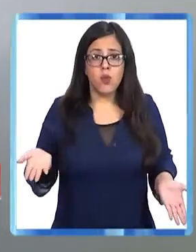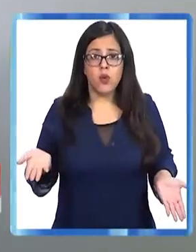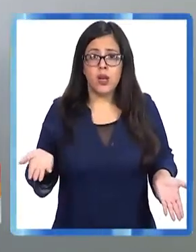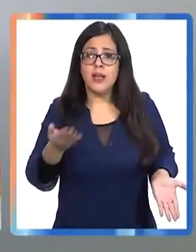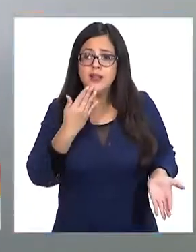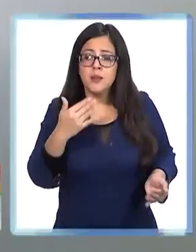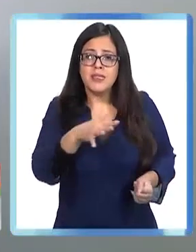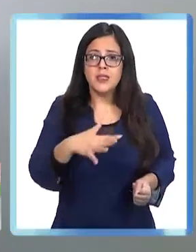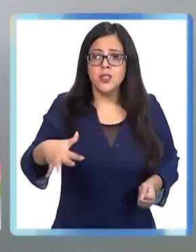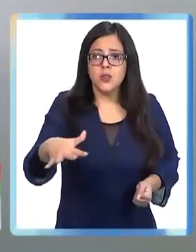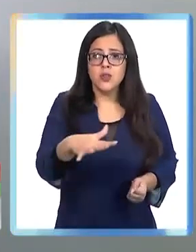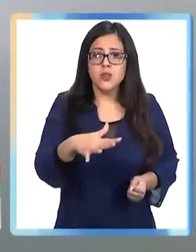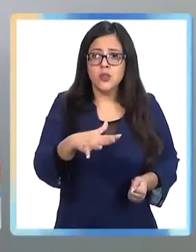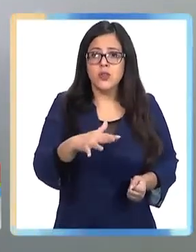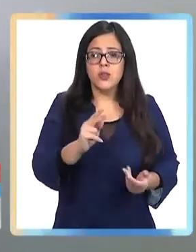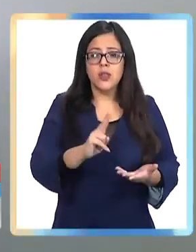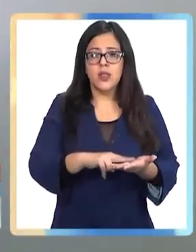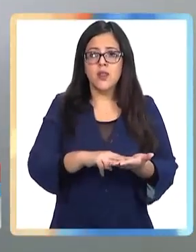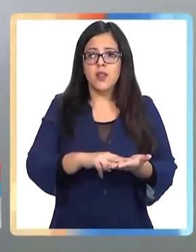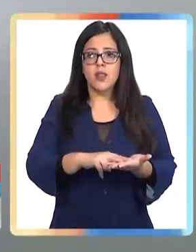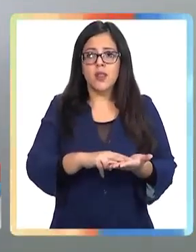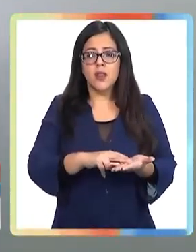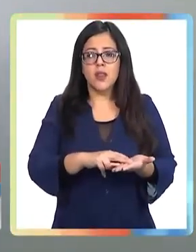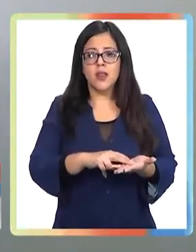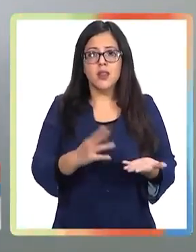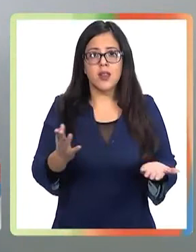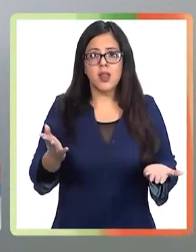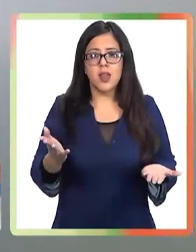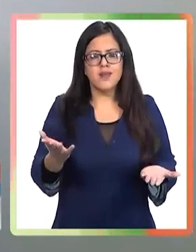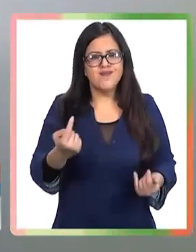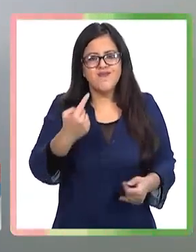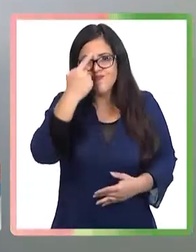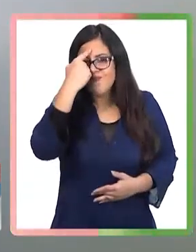es una situación que de verdad nos